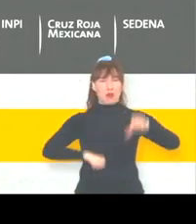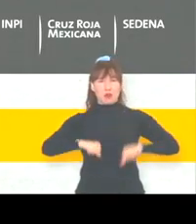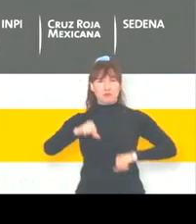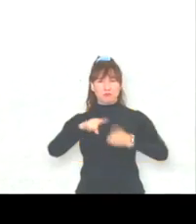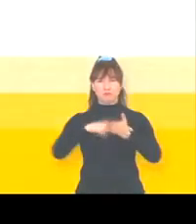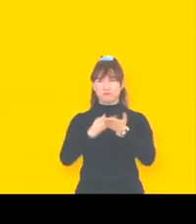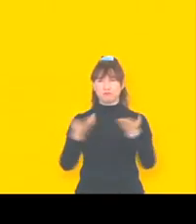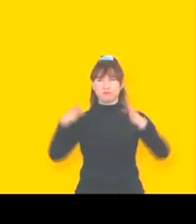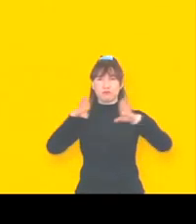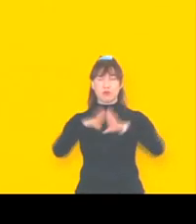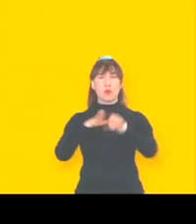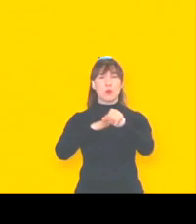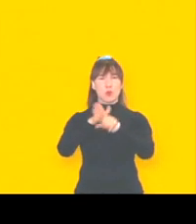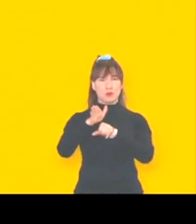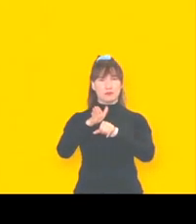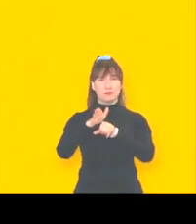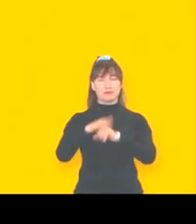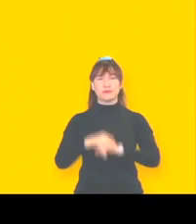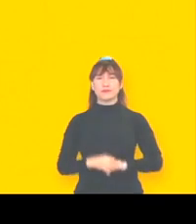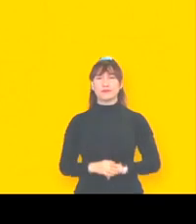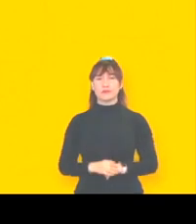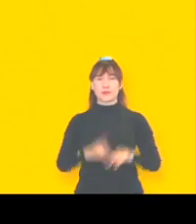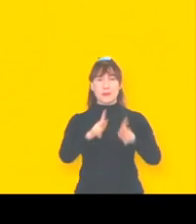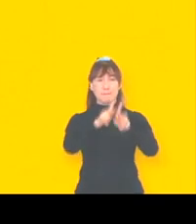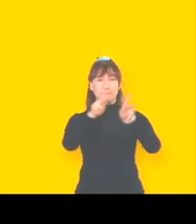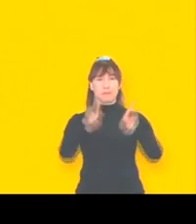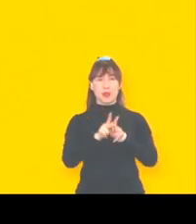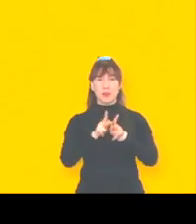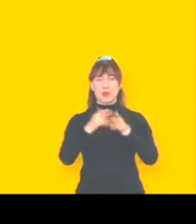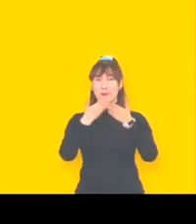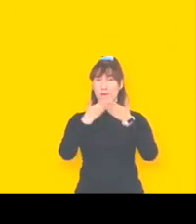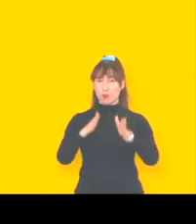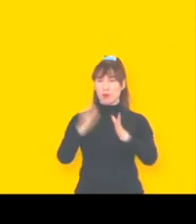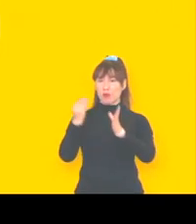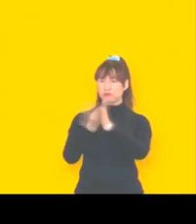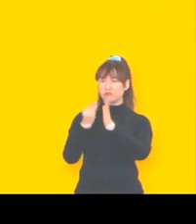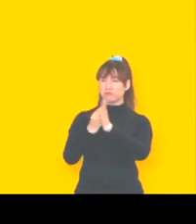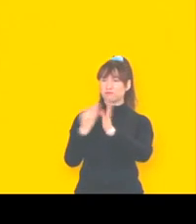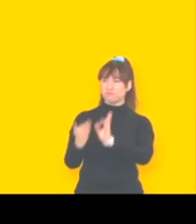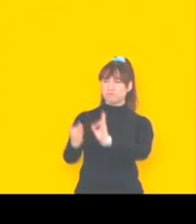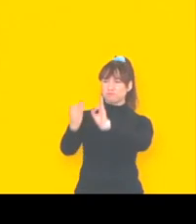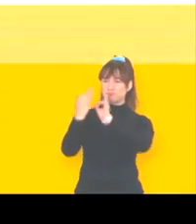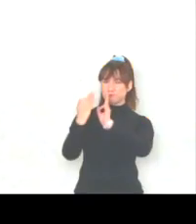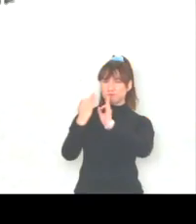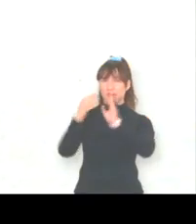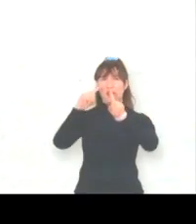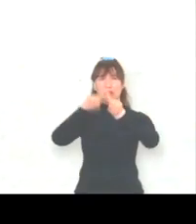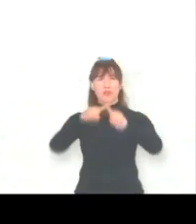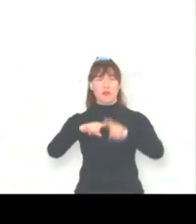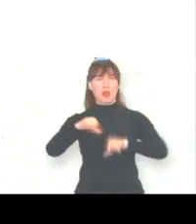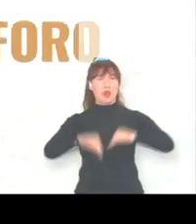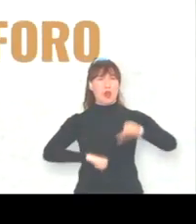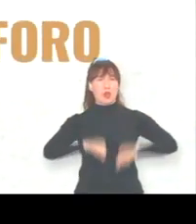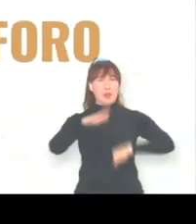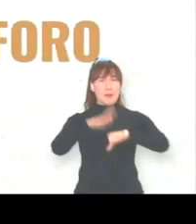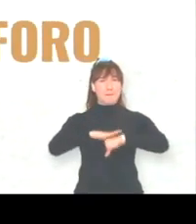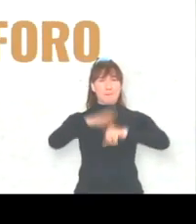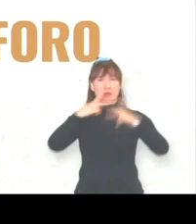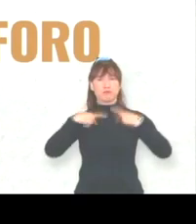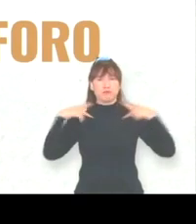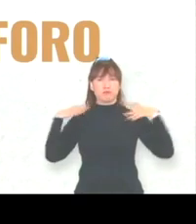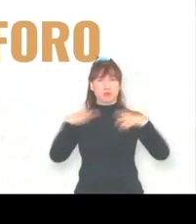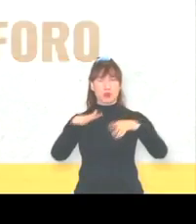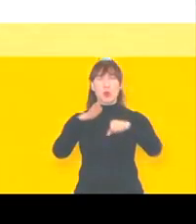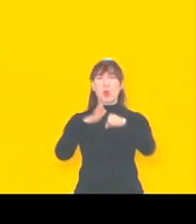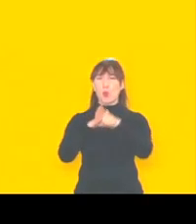las actividades que están suspendidas son: plazas públicas, clases presenciales. Las actividades que amplían